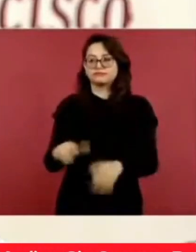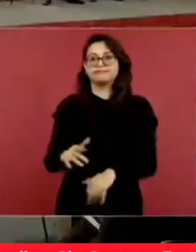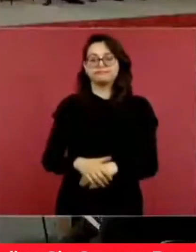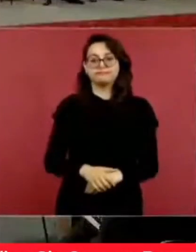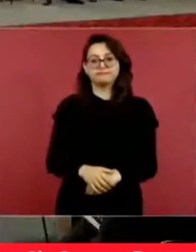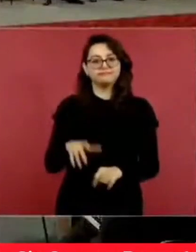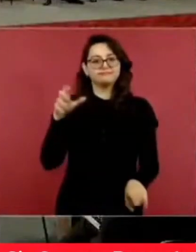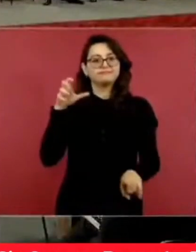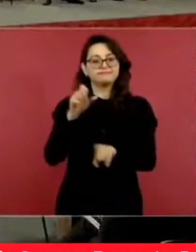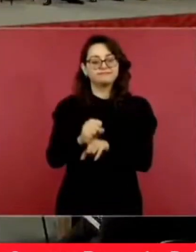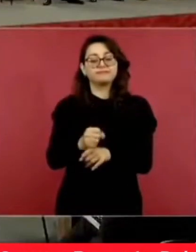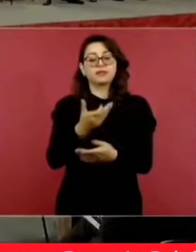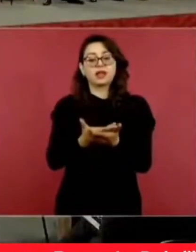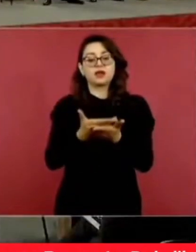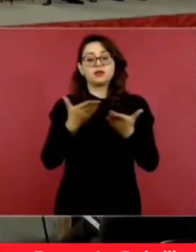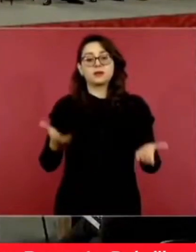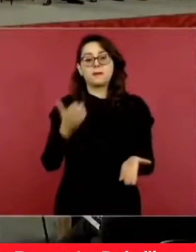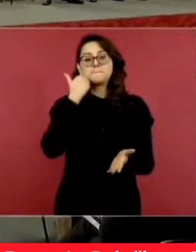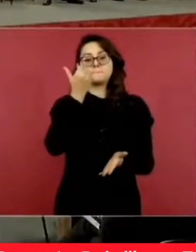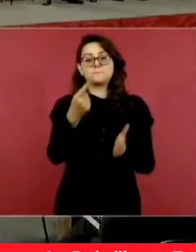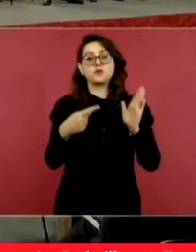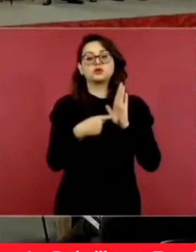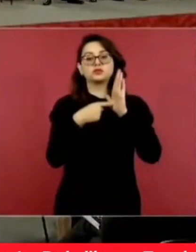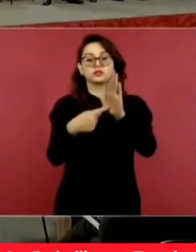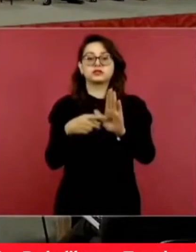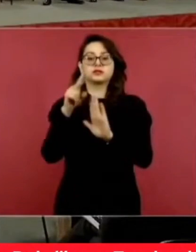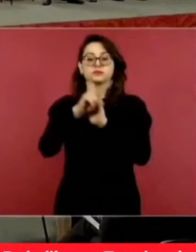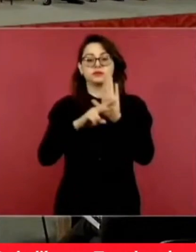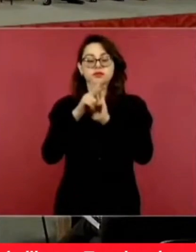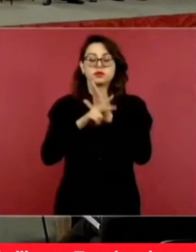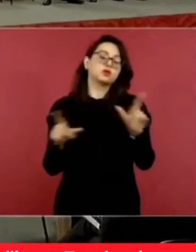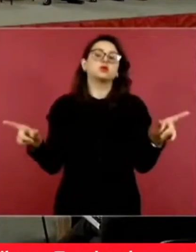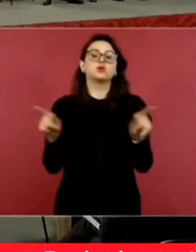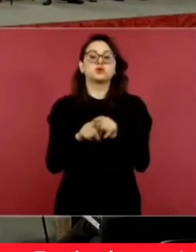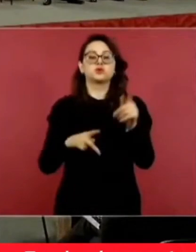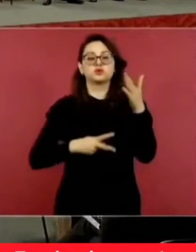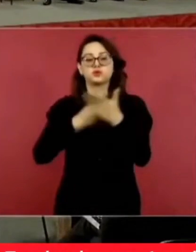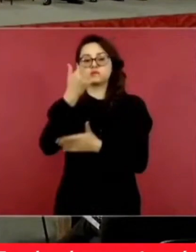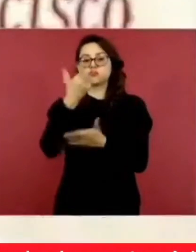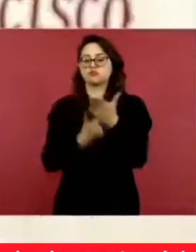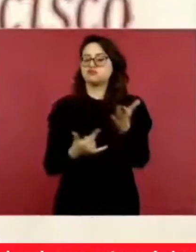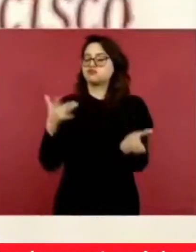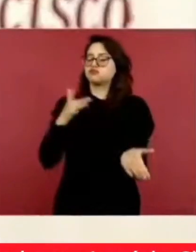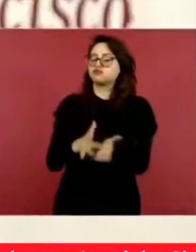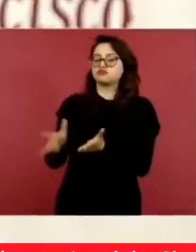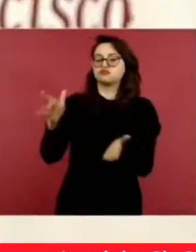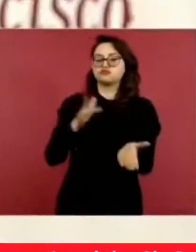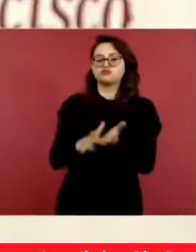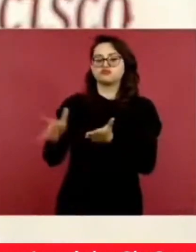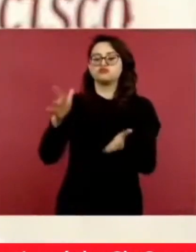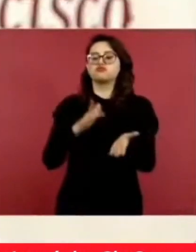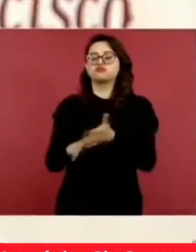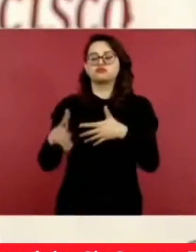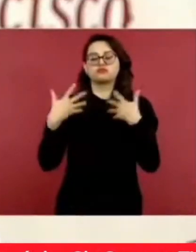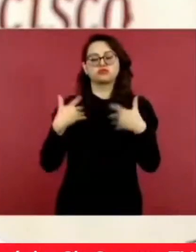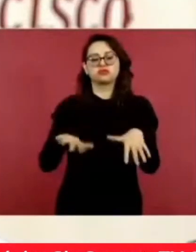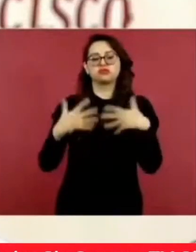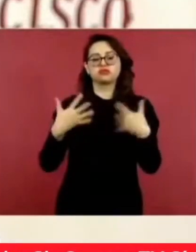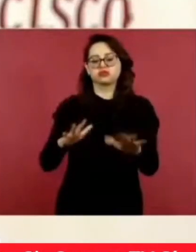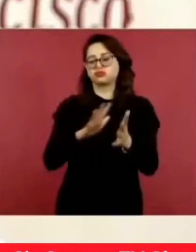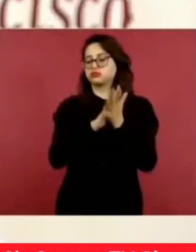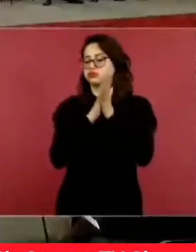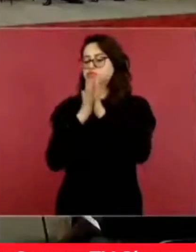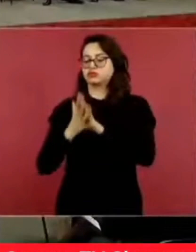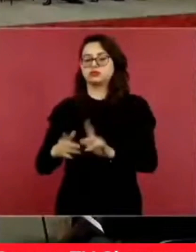un corto video y a que sigamos apoyando este proyecto, sumándonos al gran proyecto de